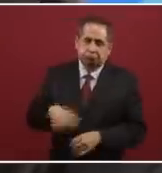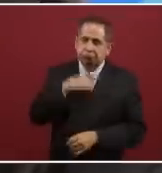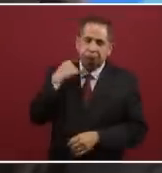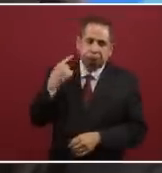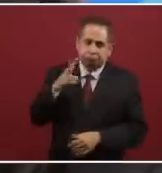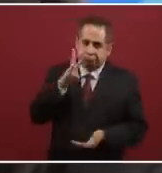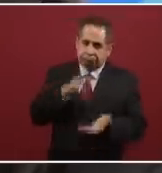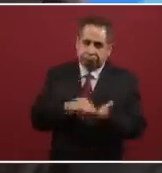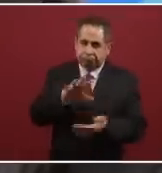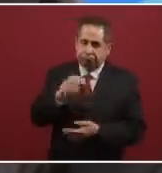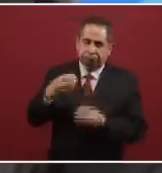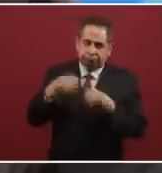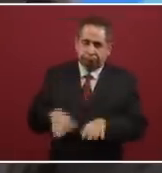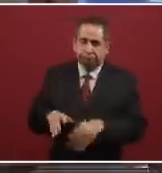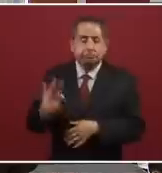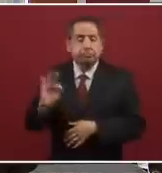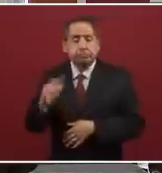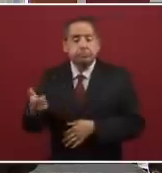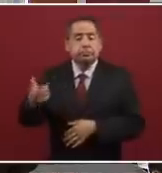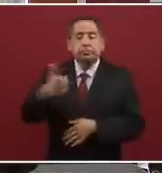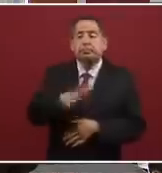viaje, pero si pagas $5,000, sí.